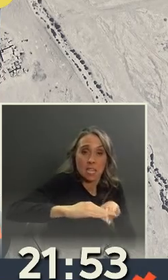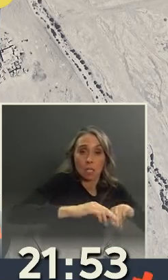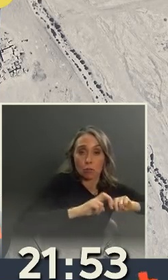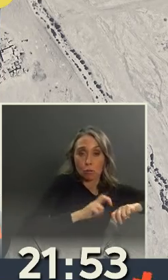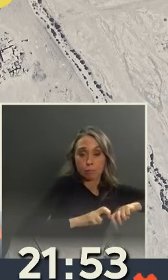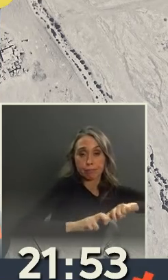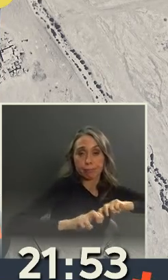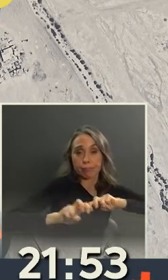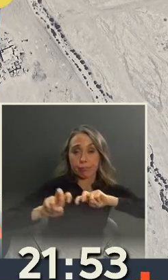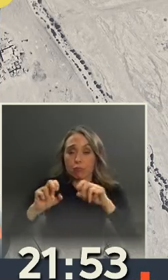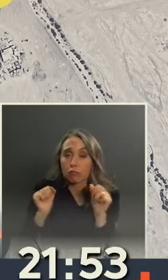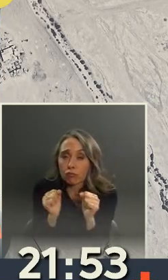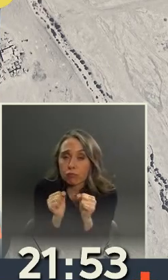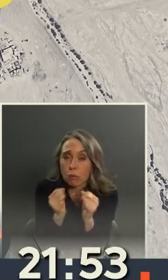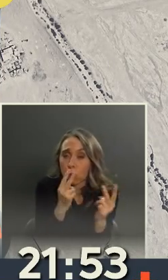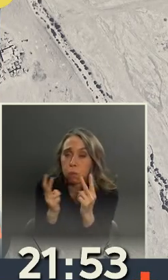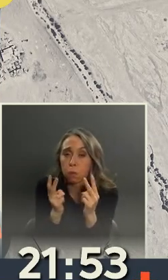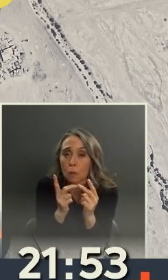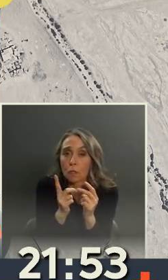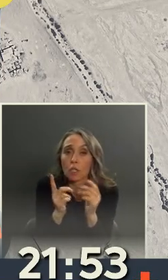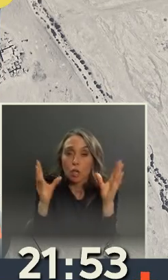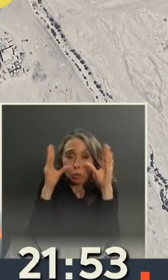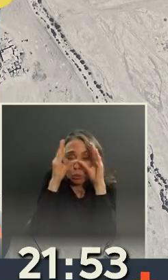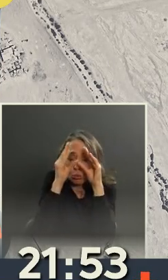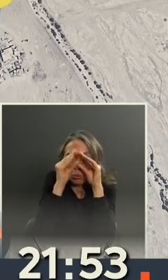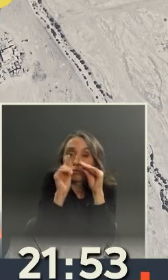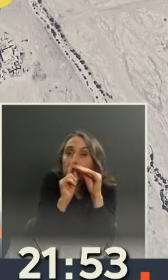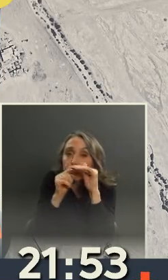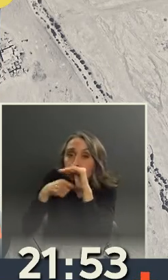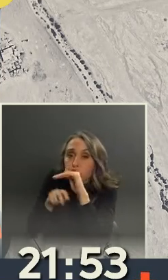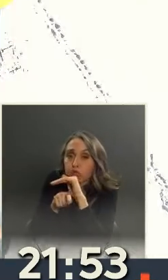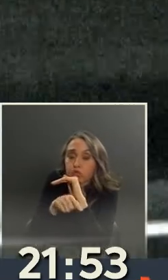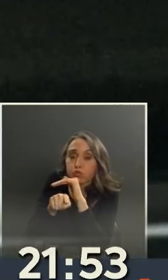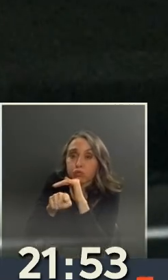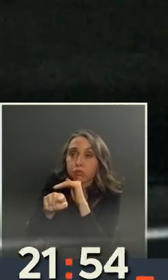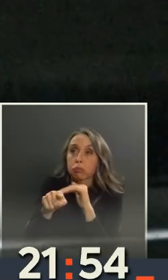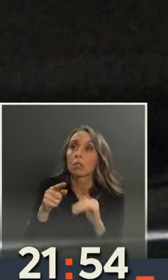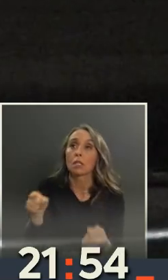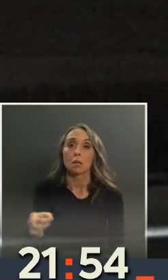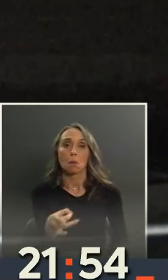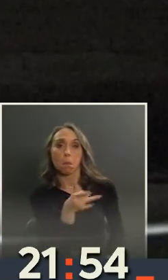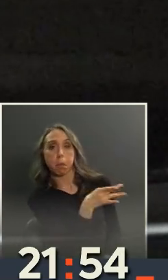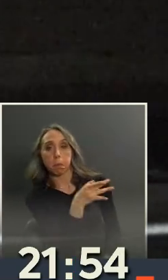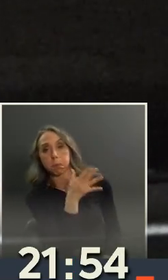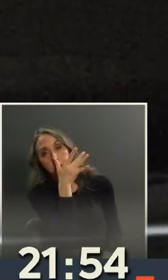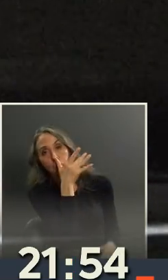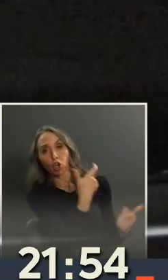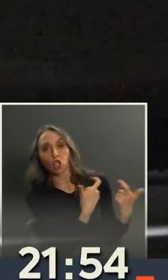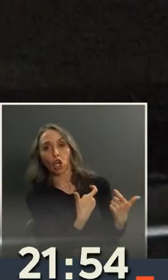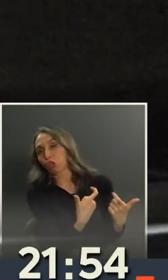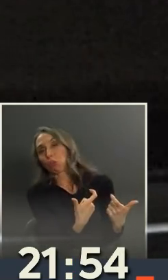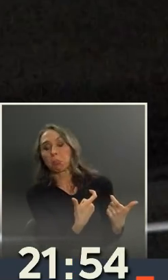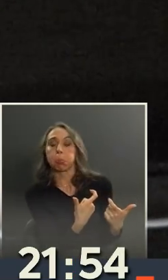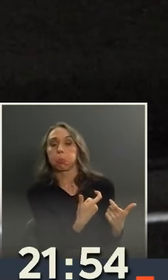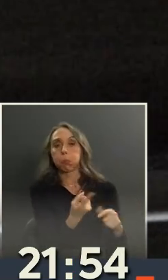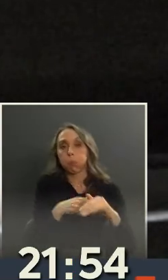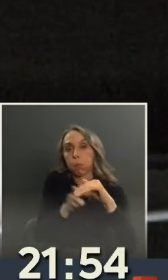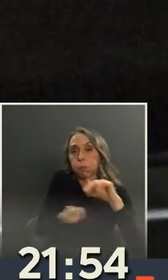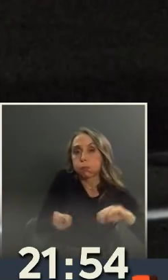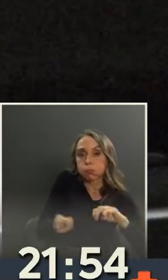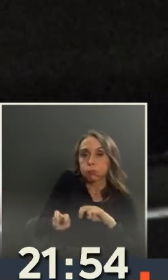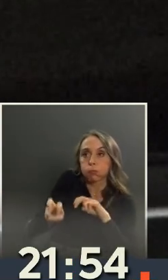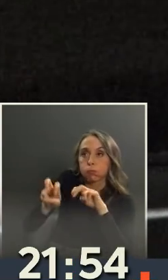del frío, escondidos en la noche. Ahí fuera el desierto. Van a burlar el control. Están caminando por